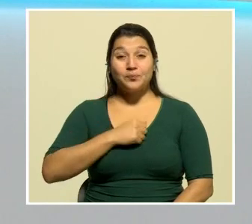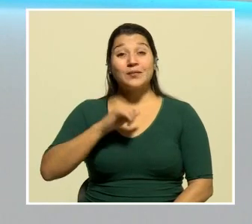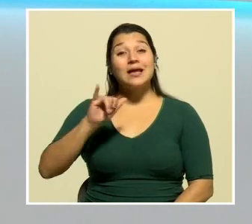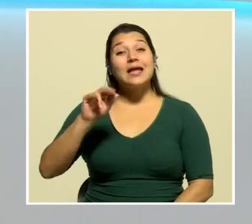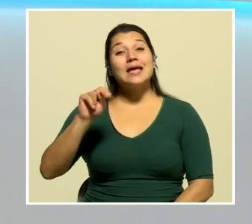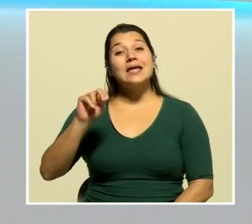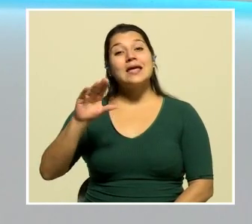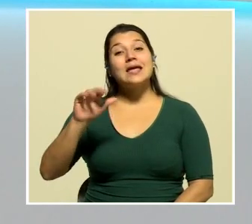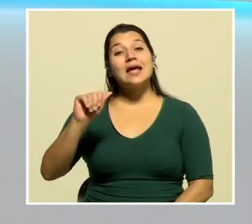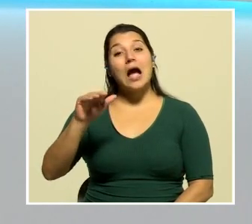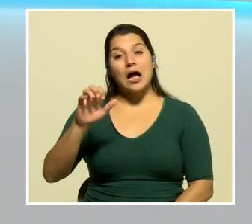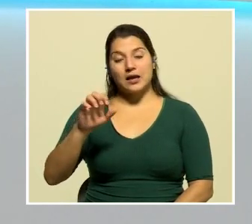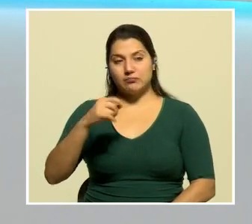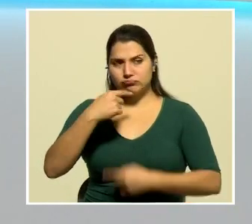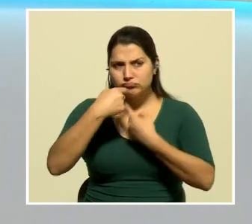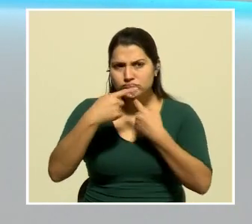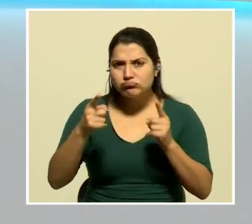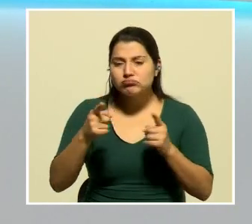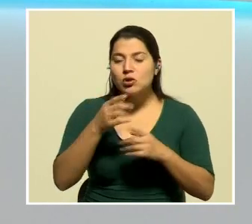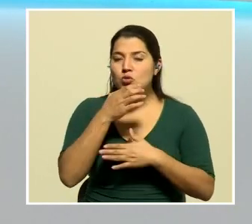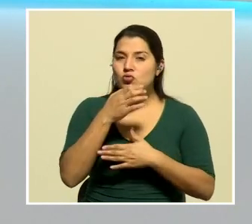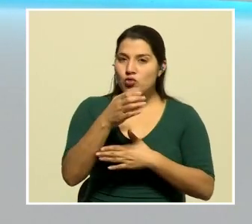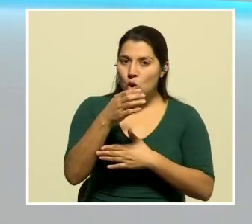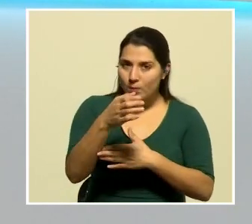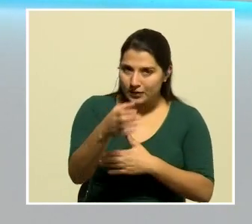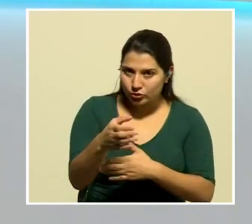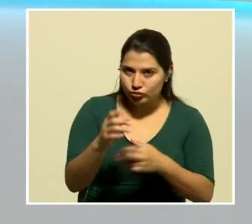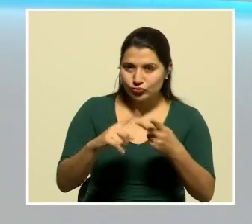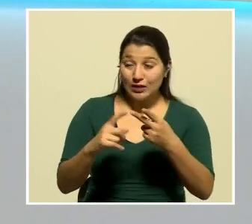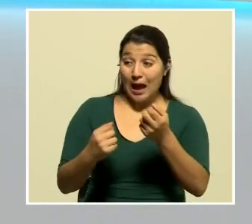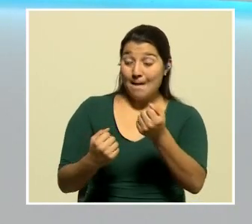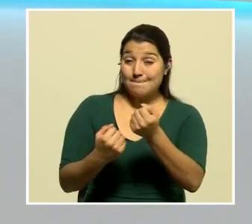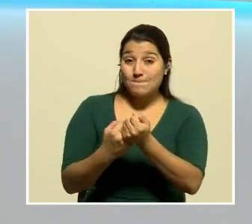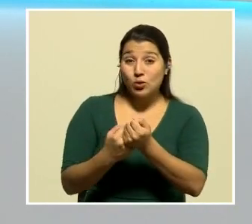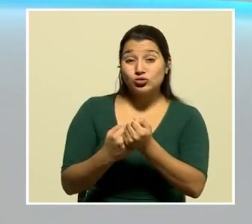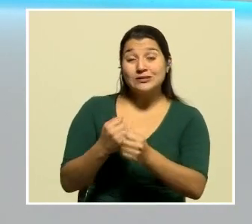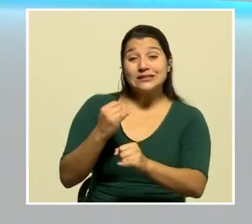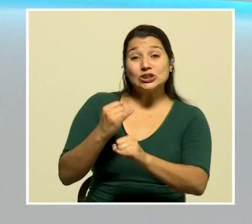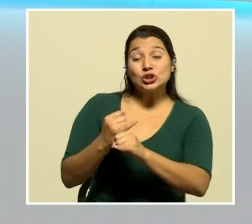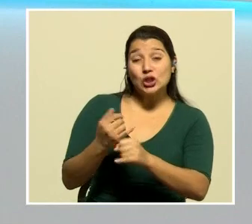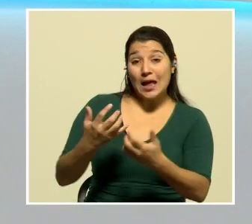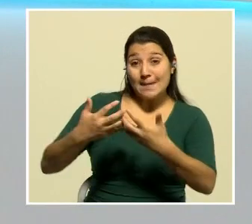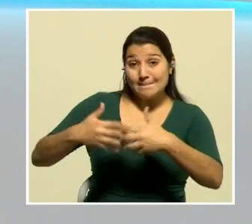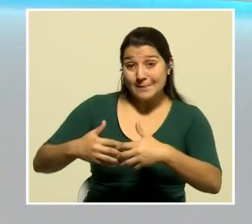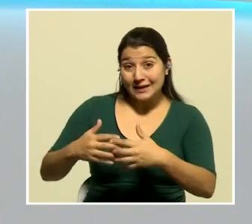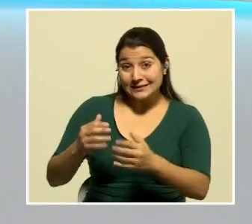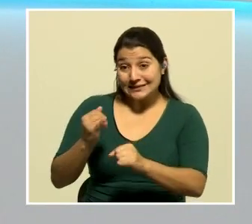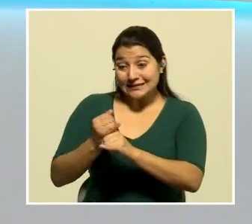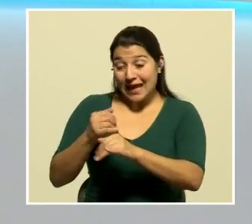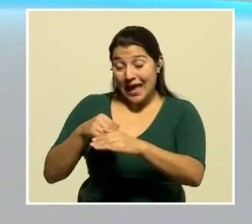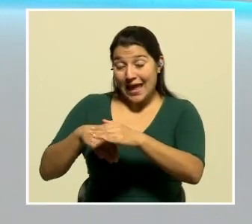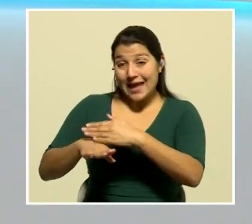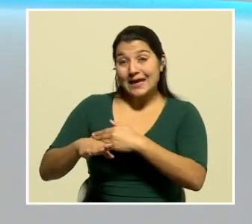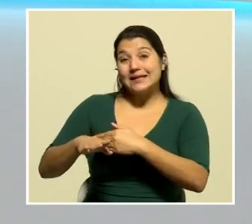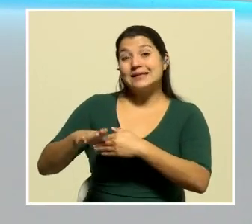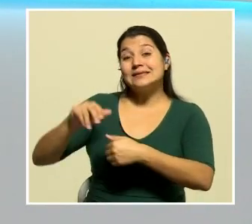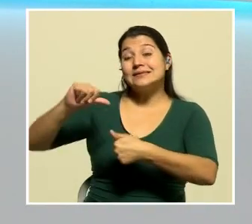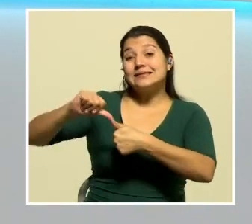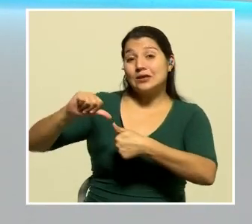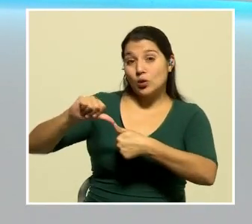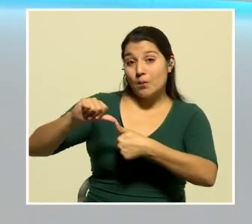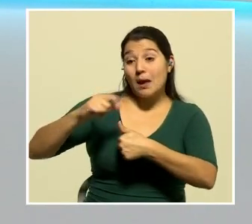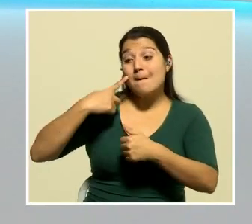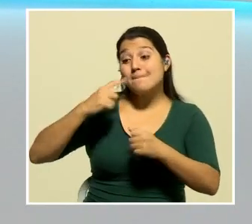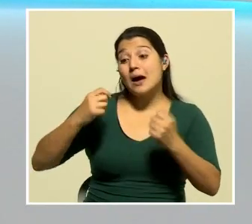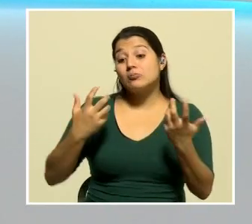recomendaciones y apoya a sectores, empresas e instituciones de Centroamérica en su adaptación a las condiciones creadas por